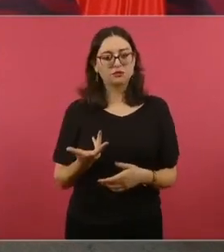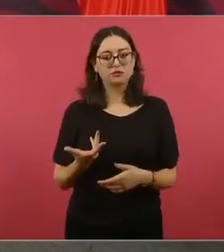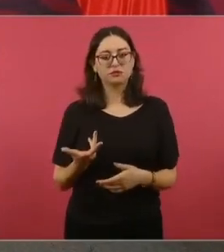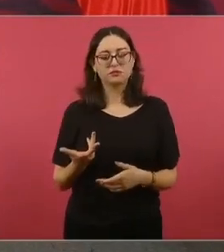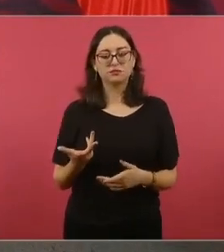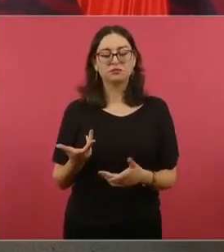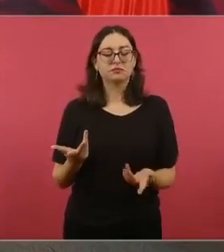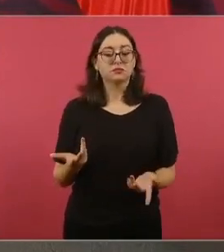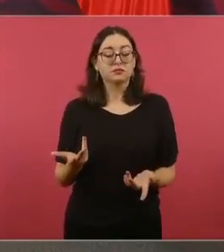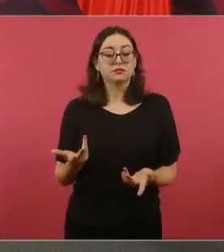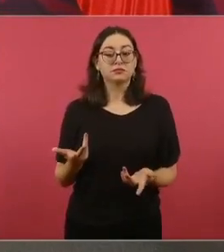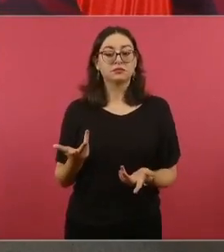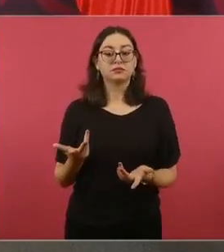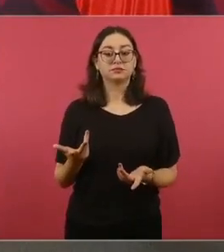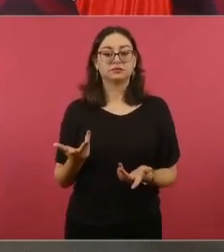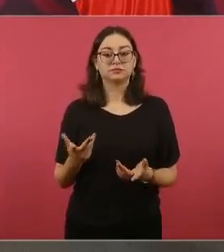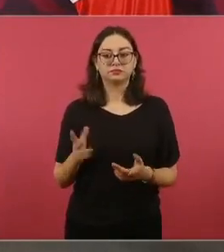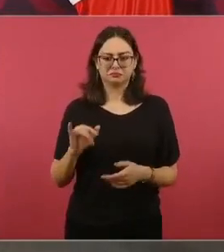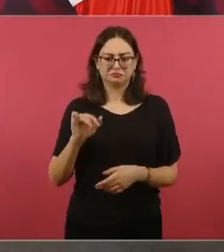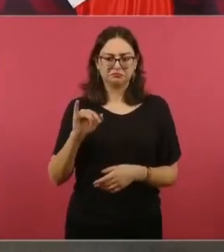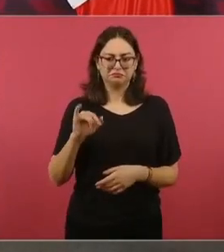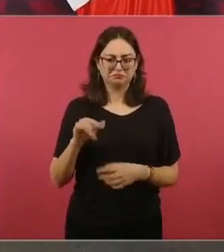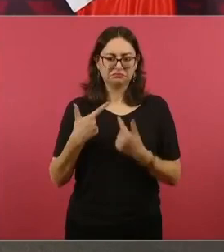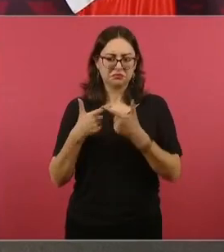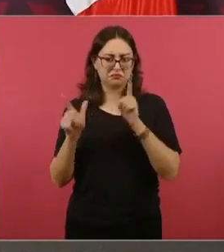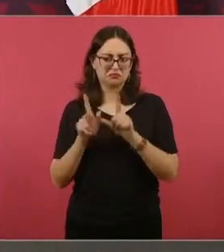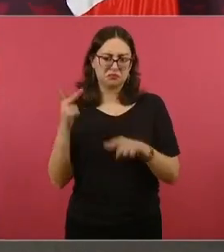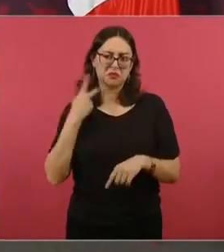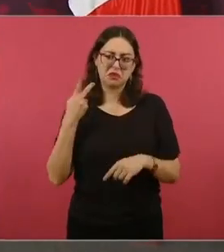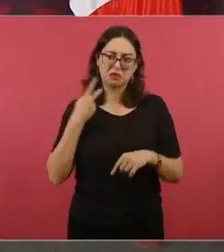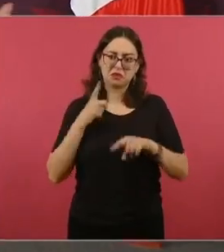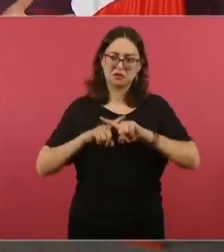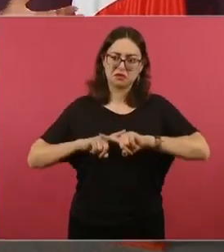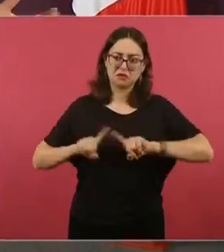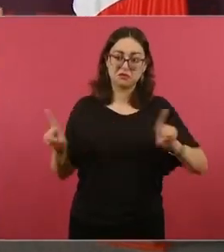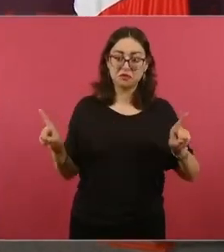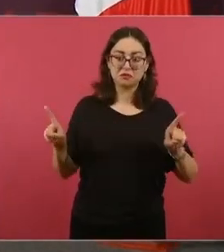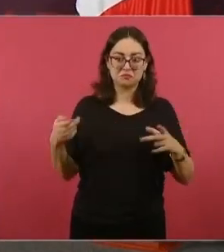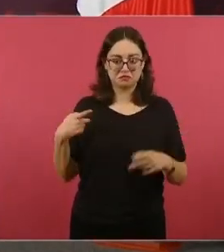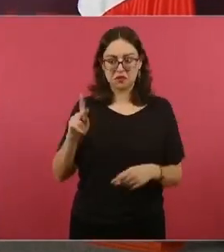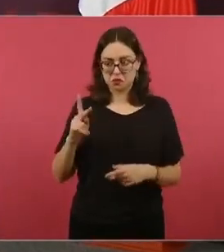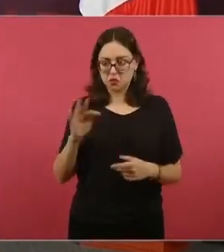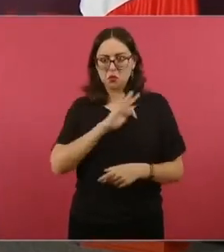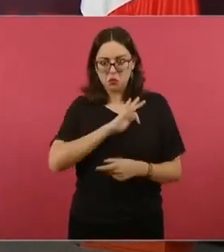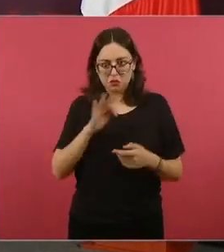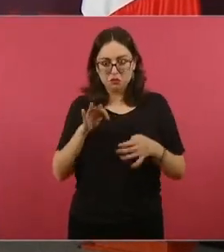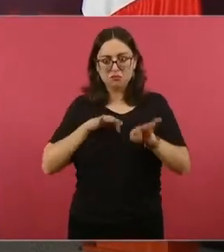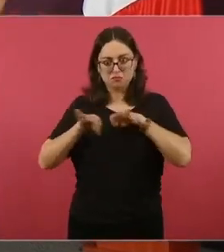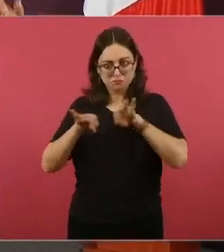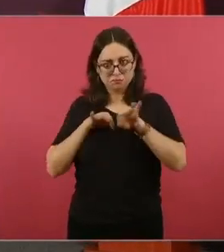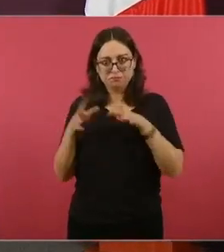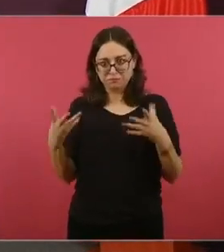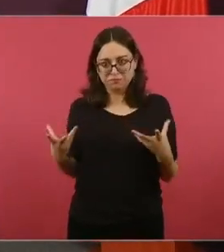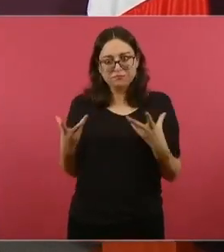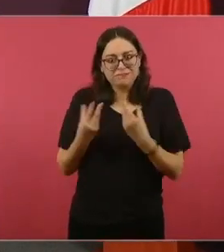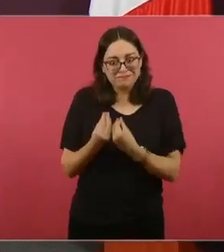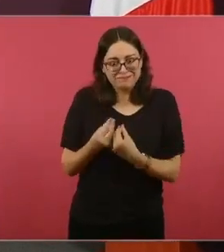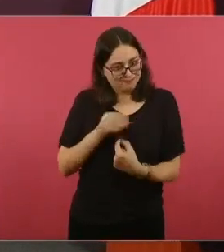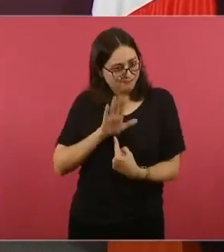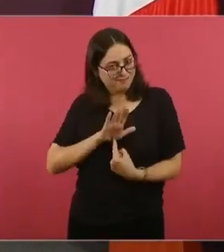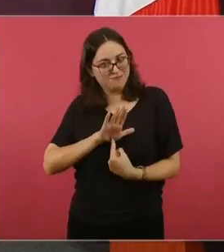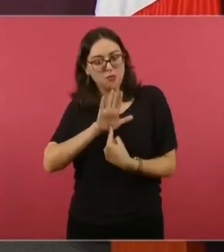nuestras organizaciones políticas, partidistas. Y este es un ejemplo de cómo sí se